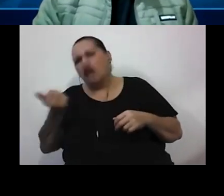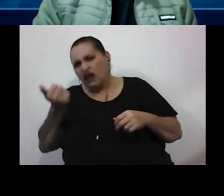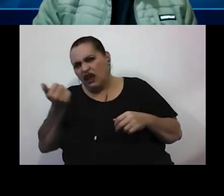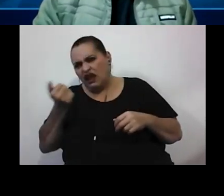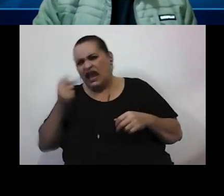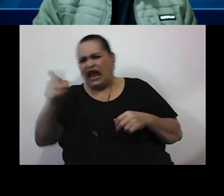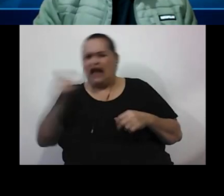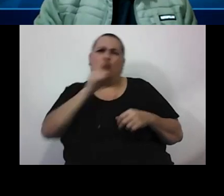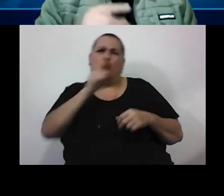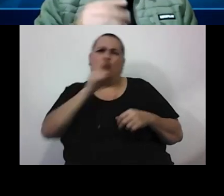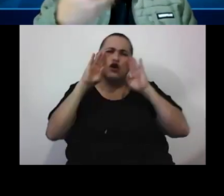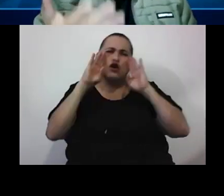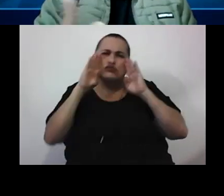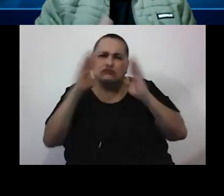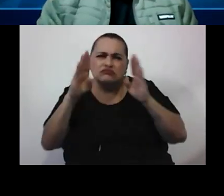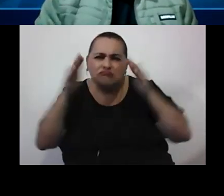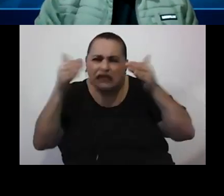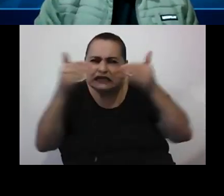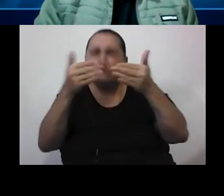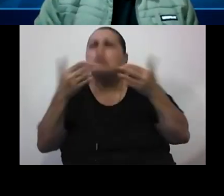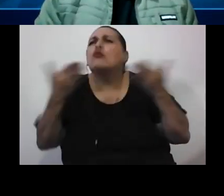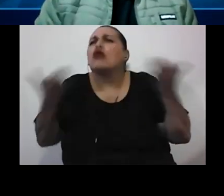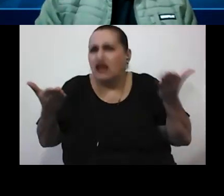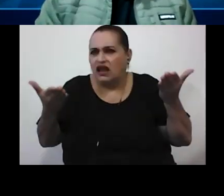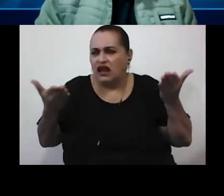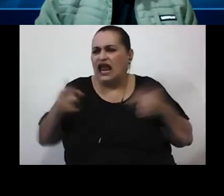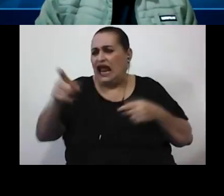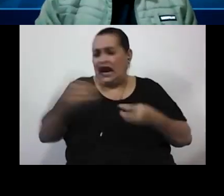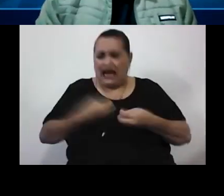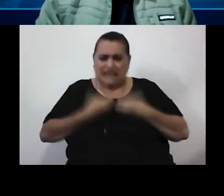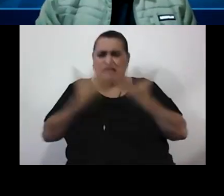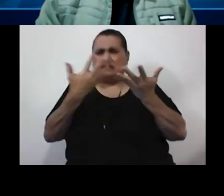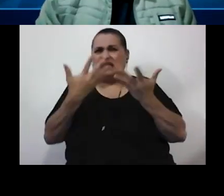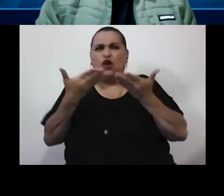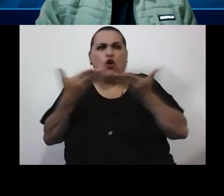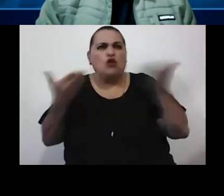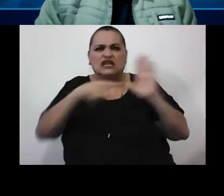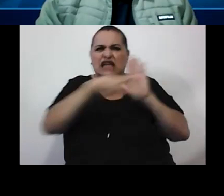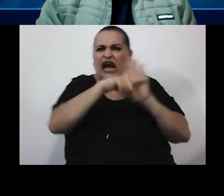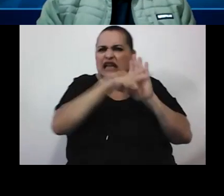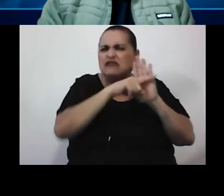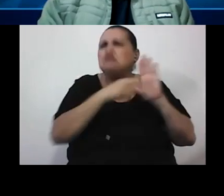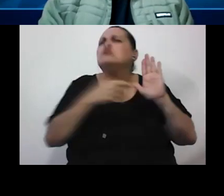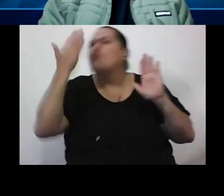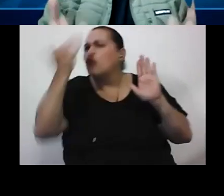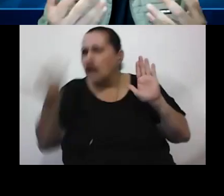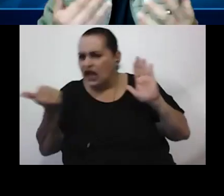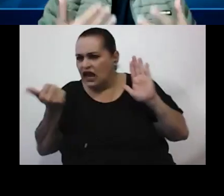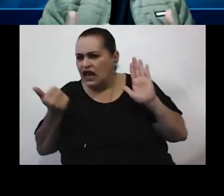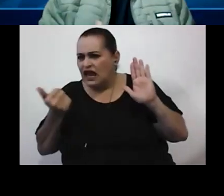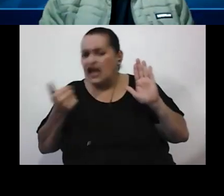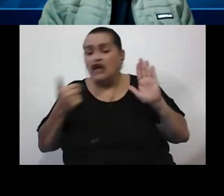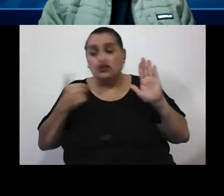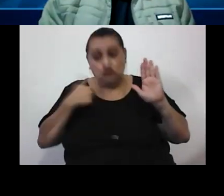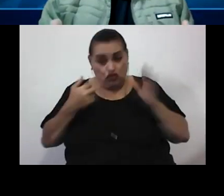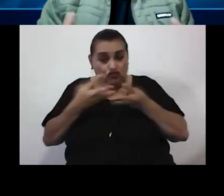cuesta concentrarse? ¿Por qué será que expresa cosas negativas? Quiero resolver problemas, tengo que empezar